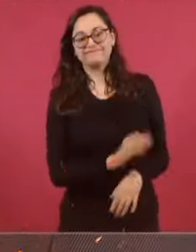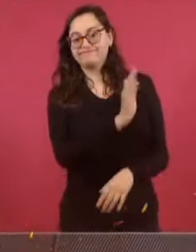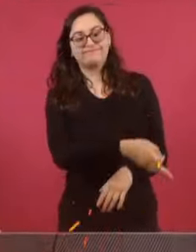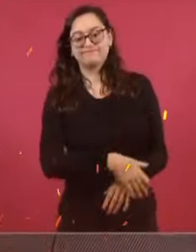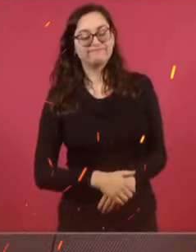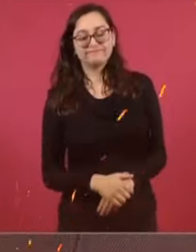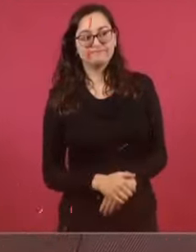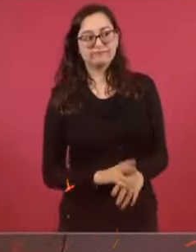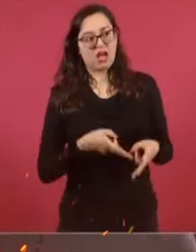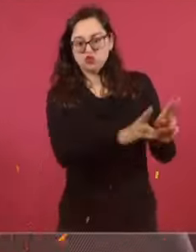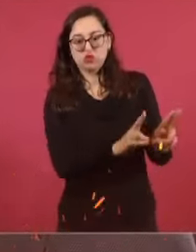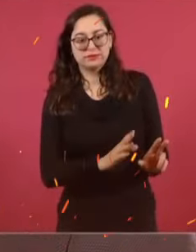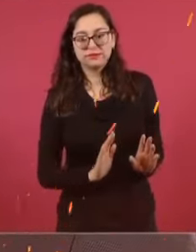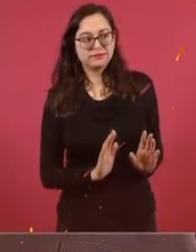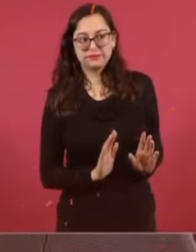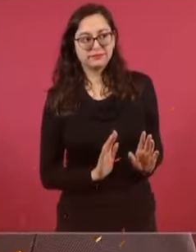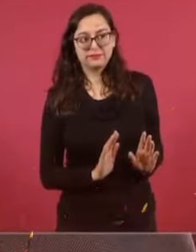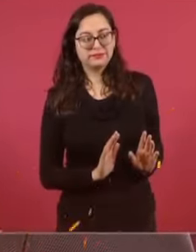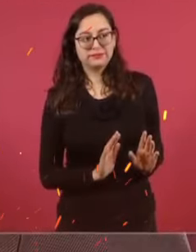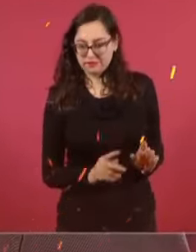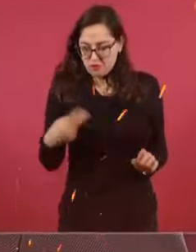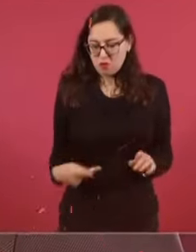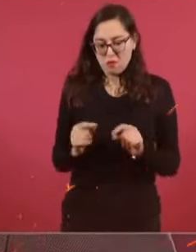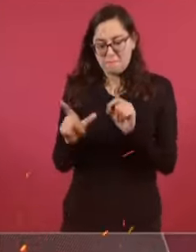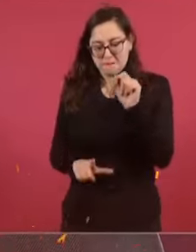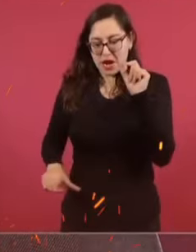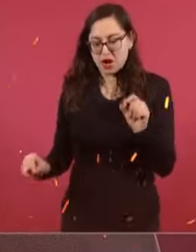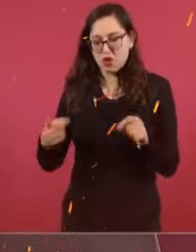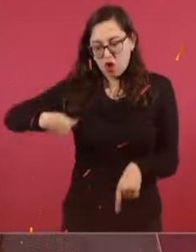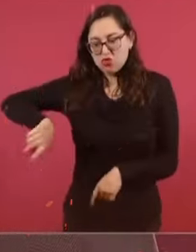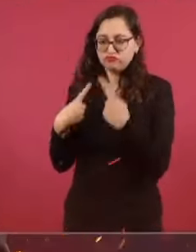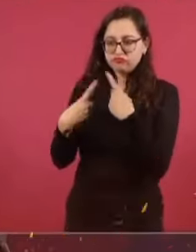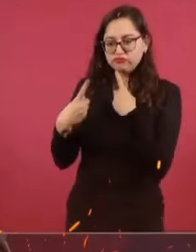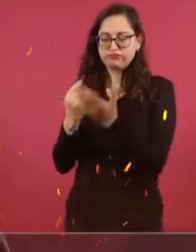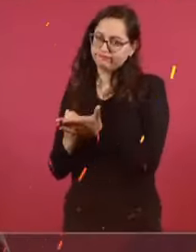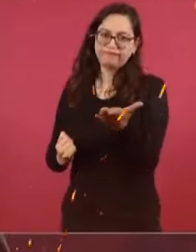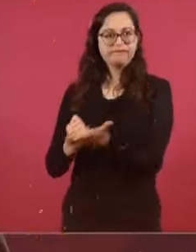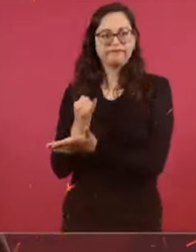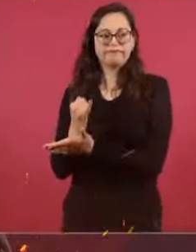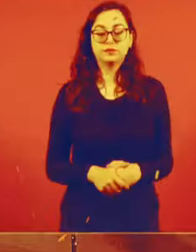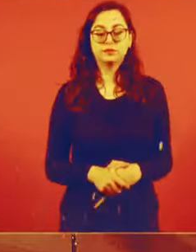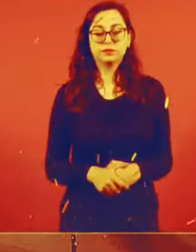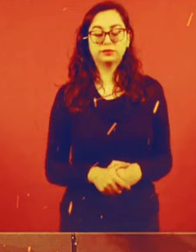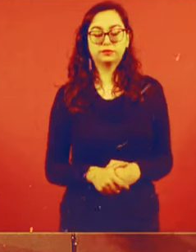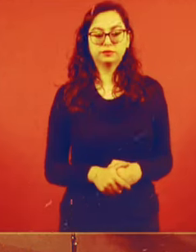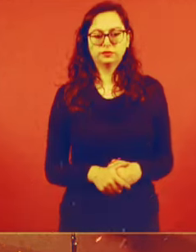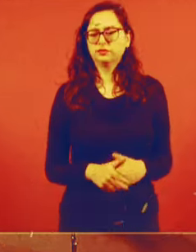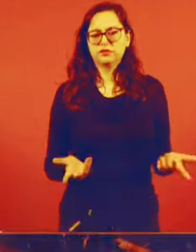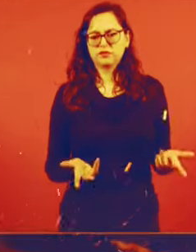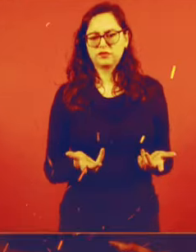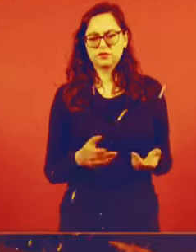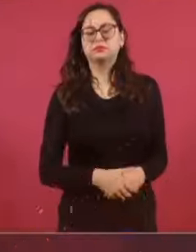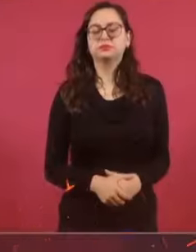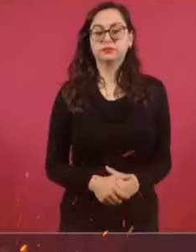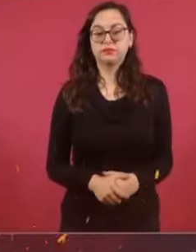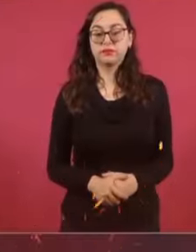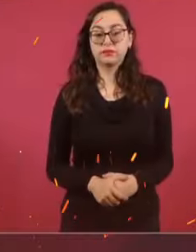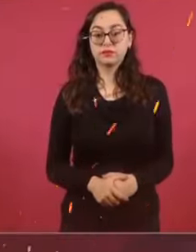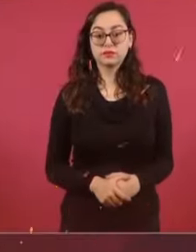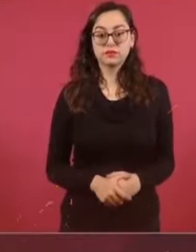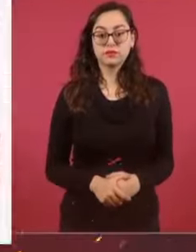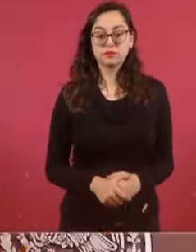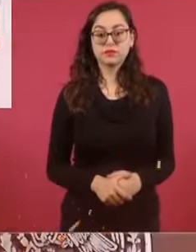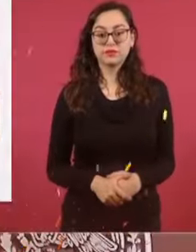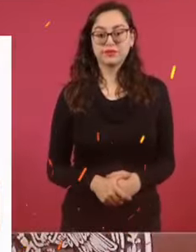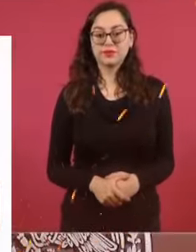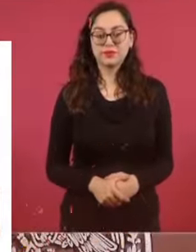intervenga en asuntos que solo nos corresponden resolver, dirimir a los mexicanos. Es un extrañamiento para la embajada. Espero que pues